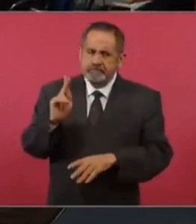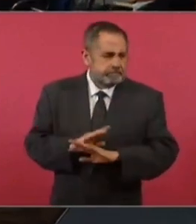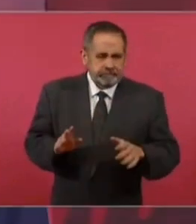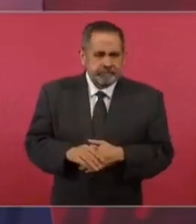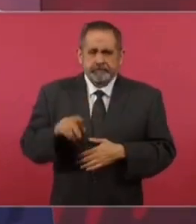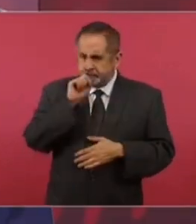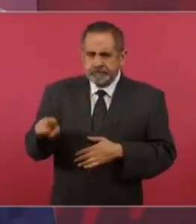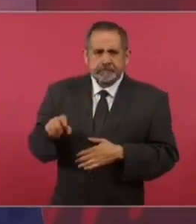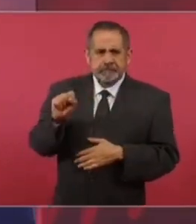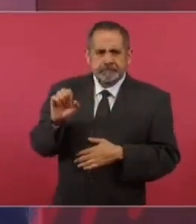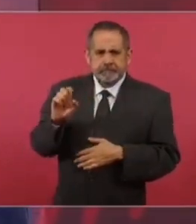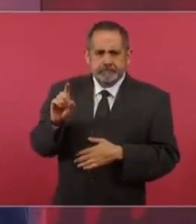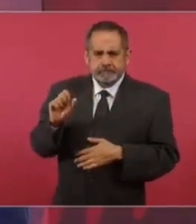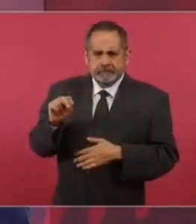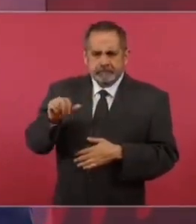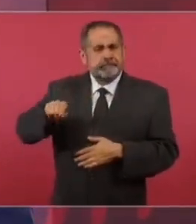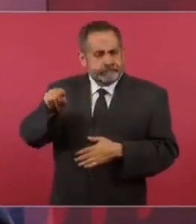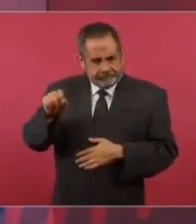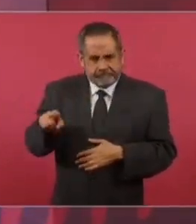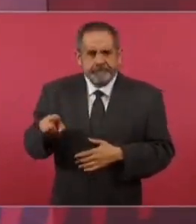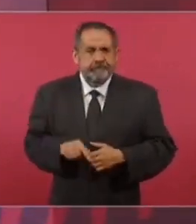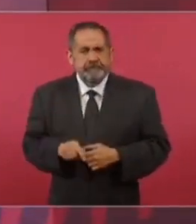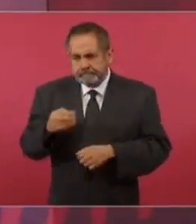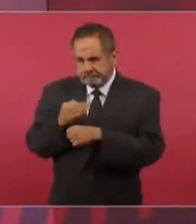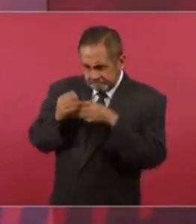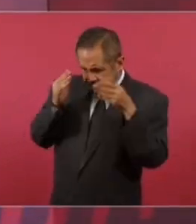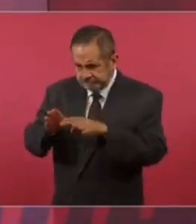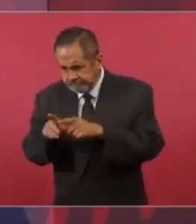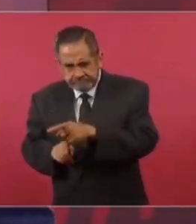la misma Secretaría de la Defensa está